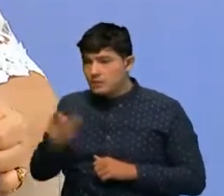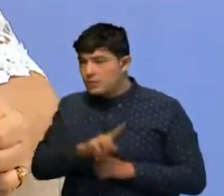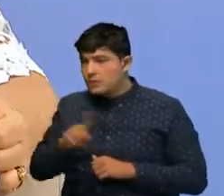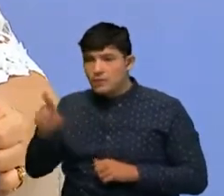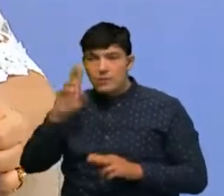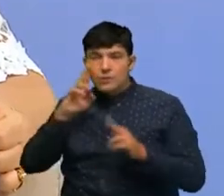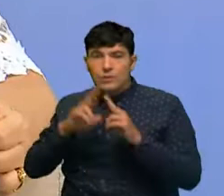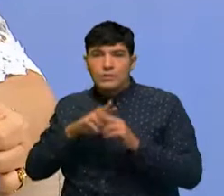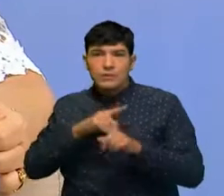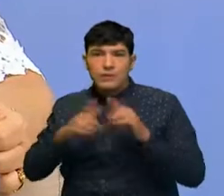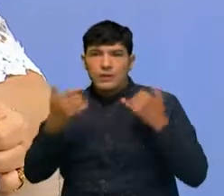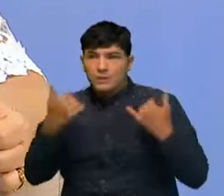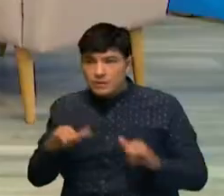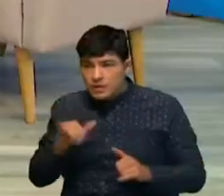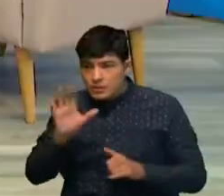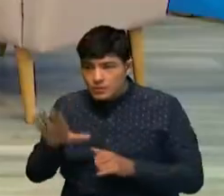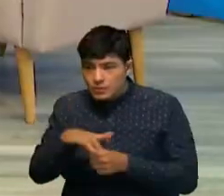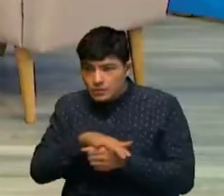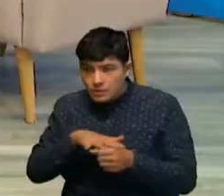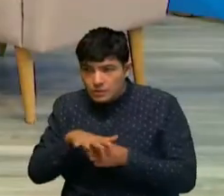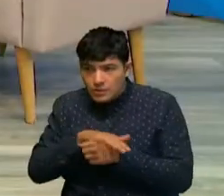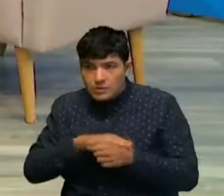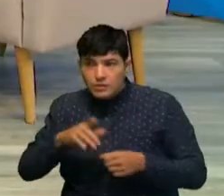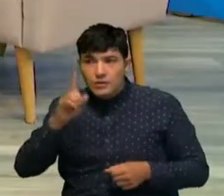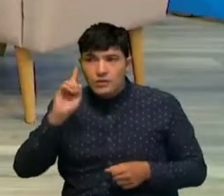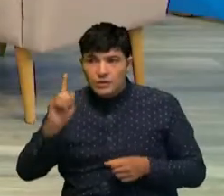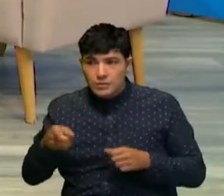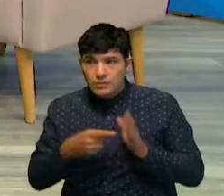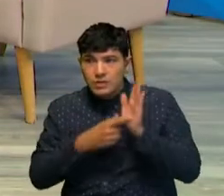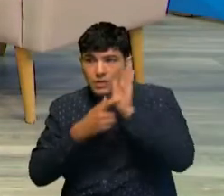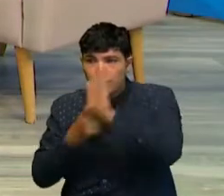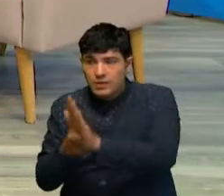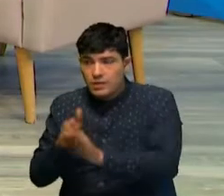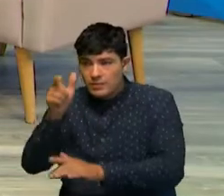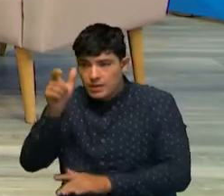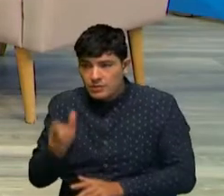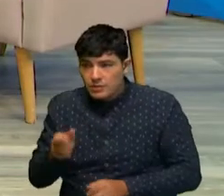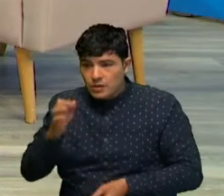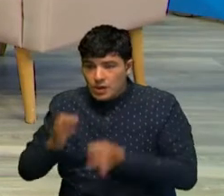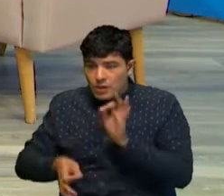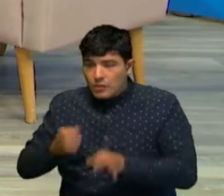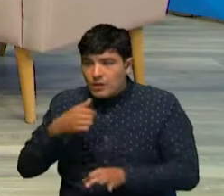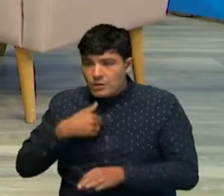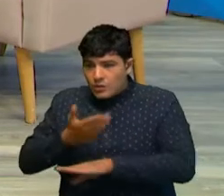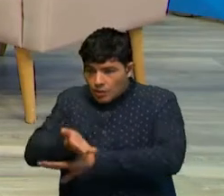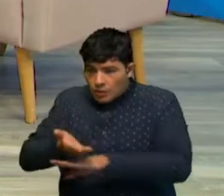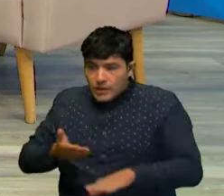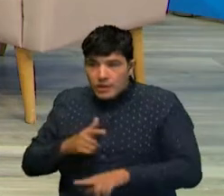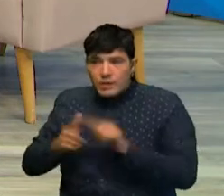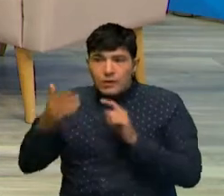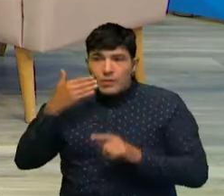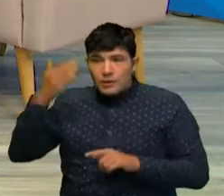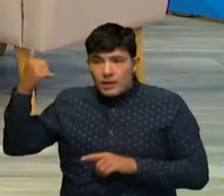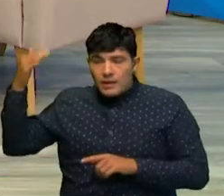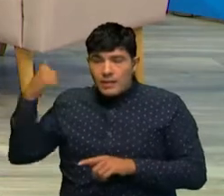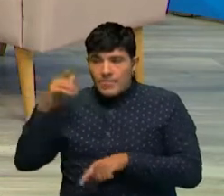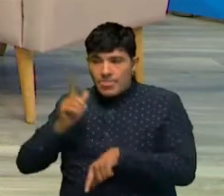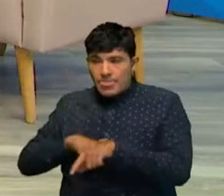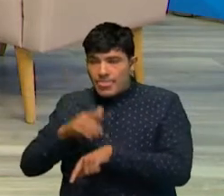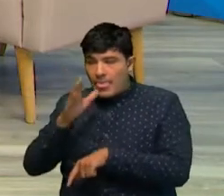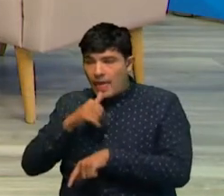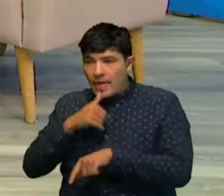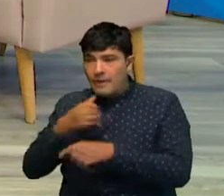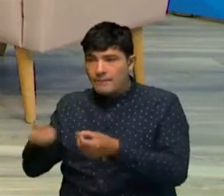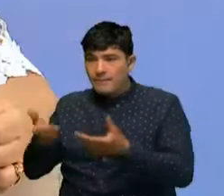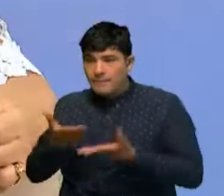conocimiento. No, ya con eso, ya el empleado, ya le demuestra al señor juez, mire, estoy reclamando y sin embargo han pasado tanto tiempo y no me han reclamado.